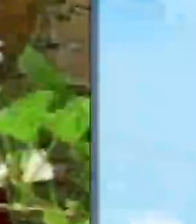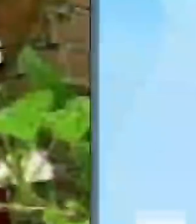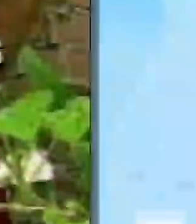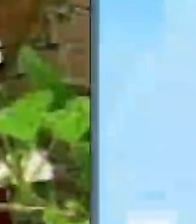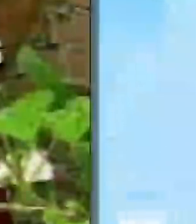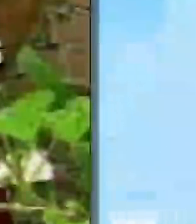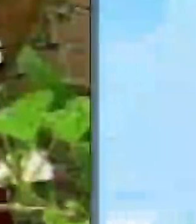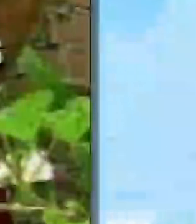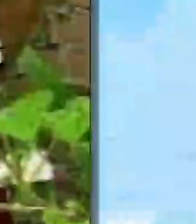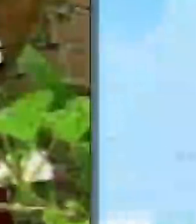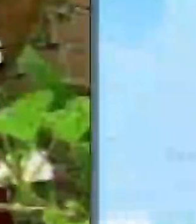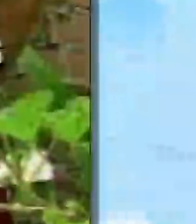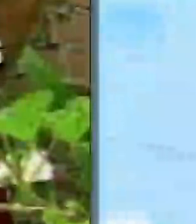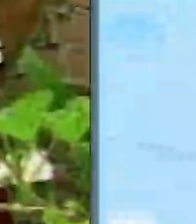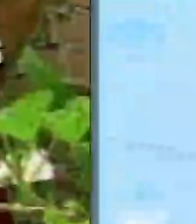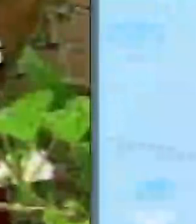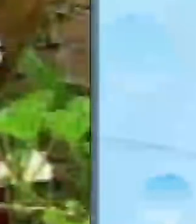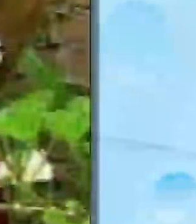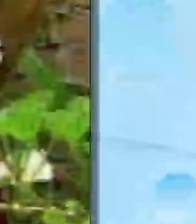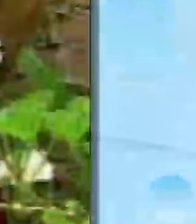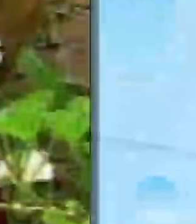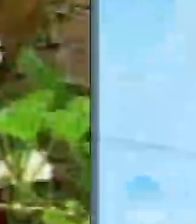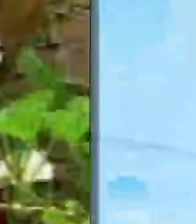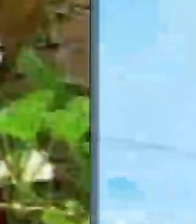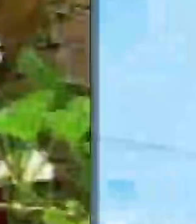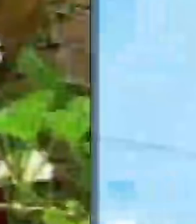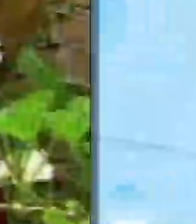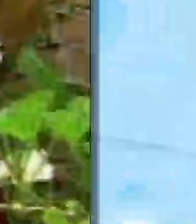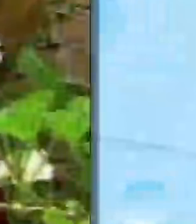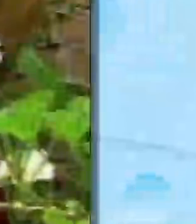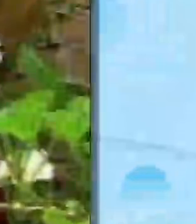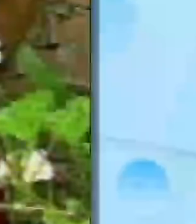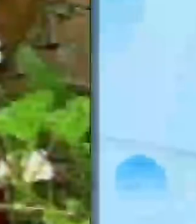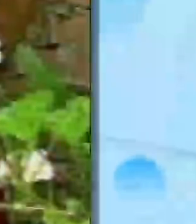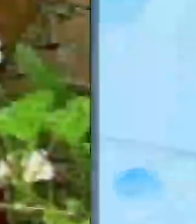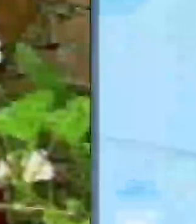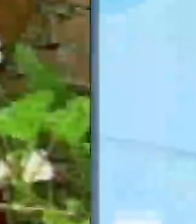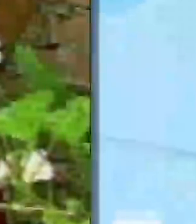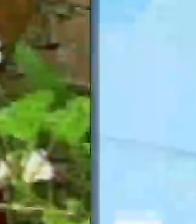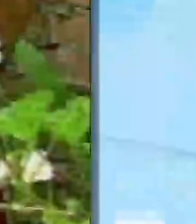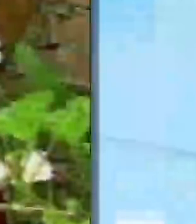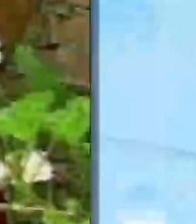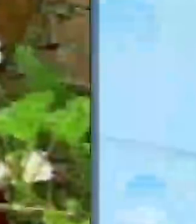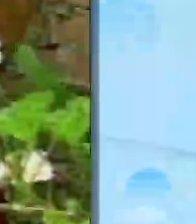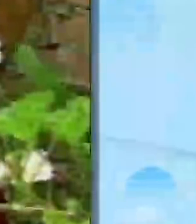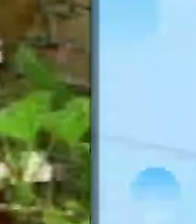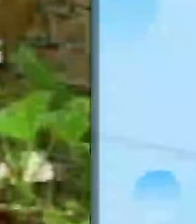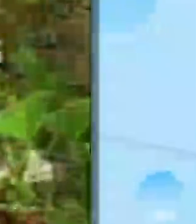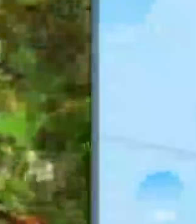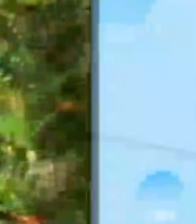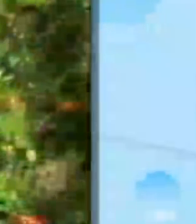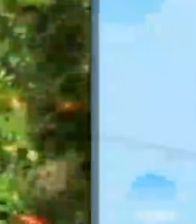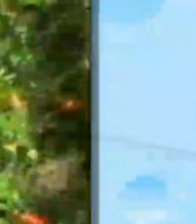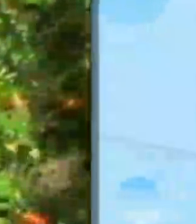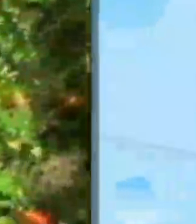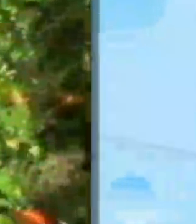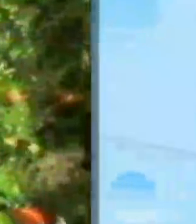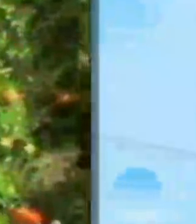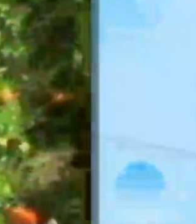Nos escucha purepeches male, escucha no cuatan, cantiringen